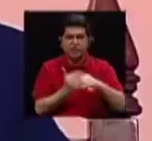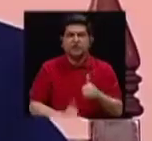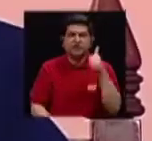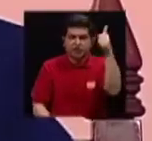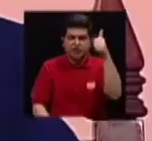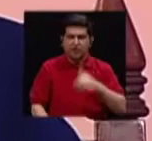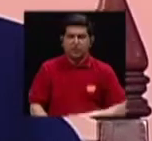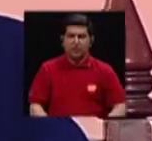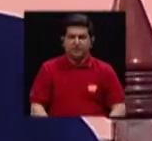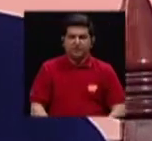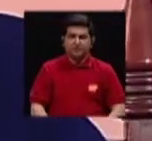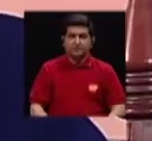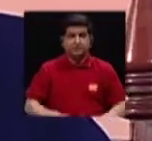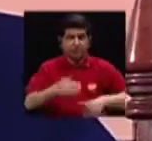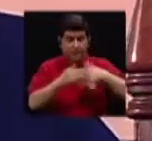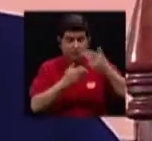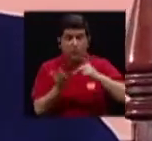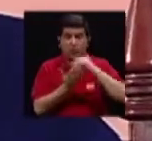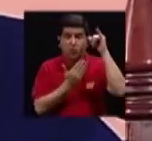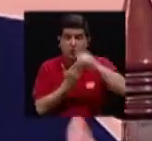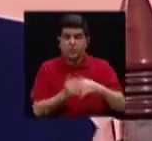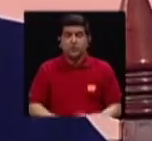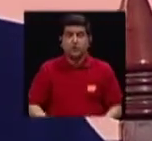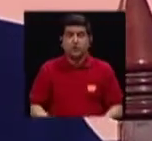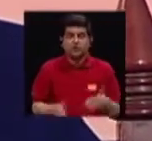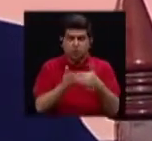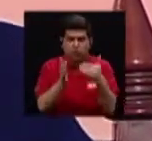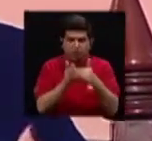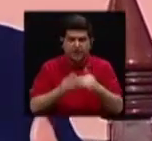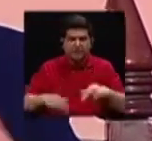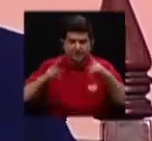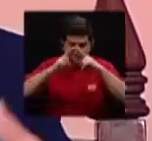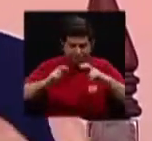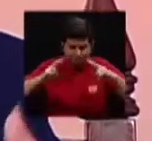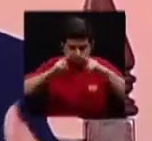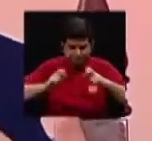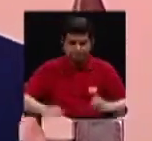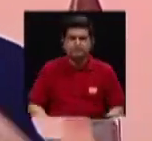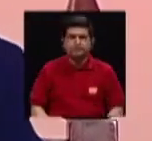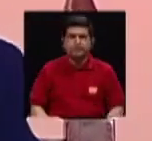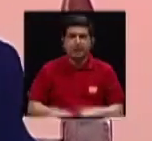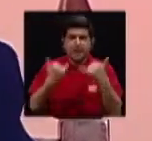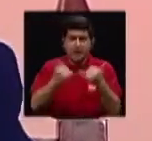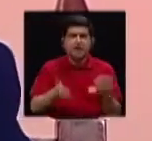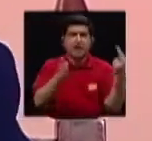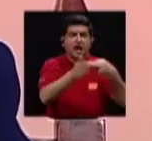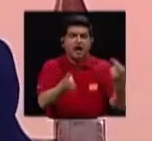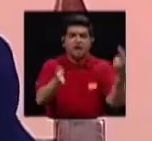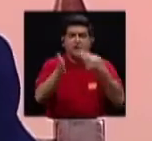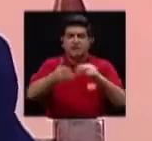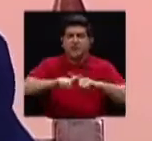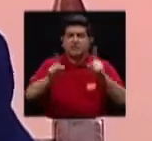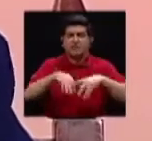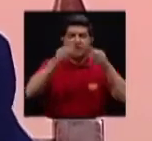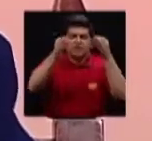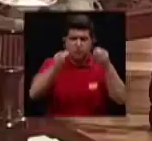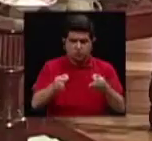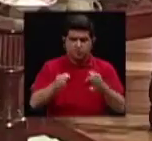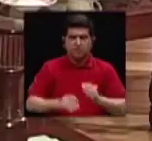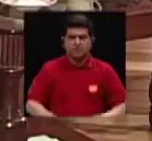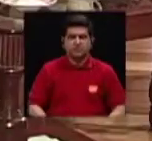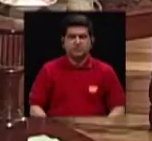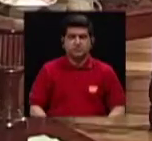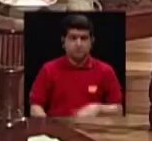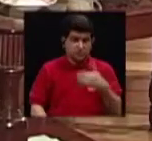Claro, claro. Luego, el proyecto se retoma y se ha ido replicando en otros juzgados que han